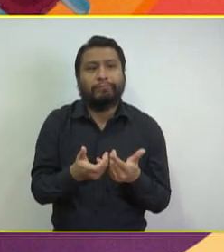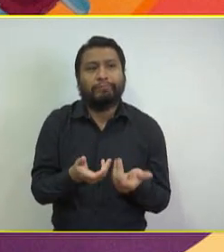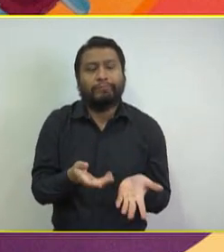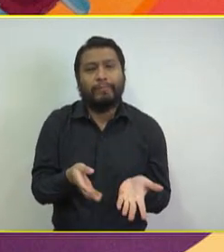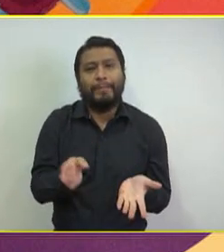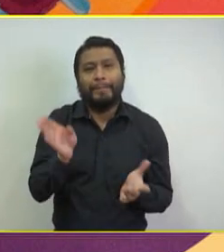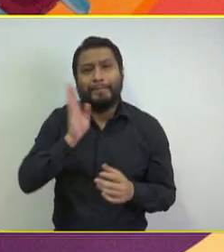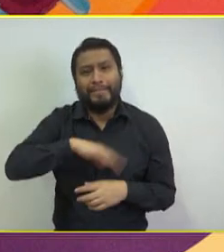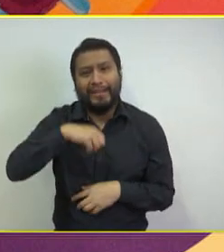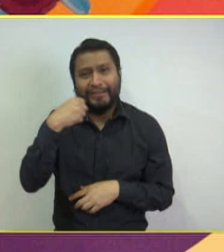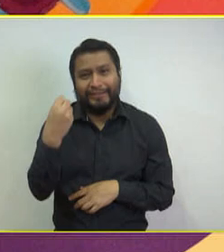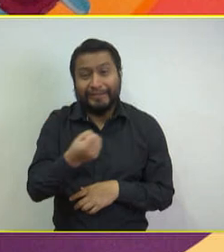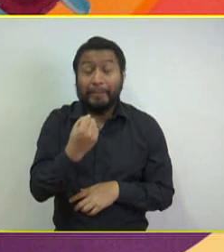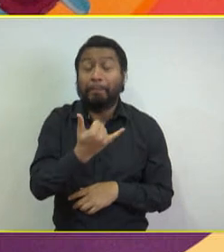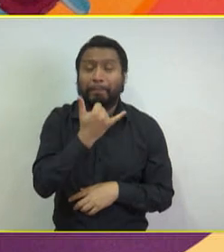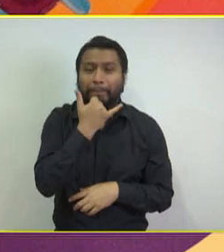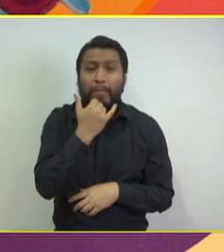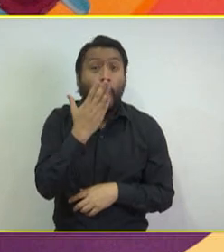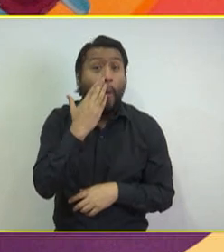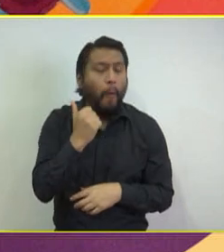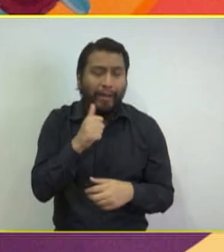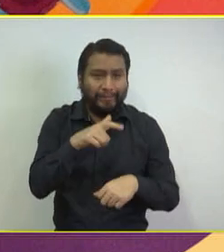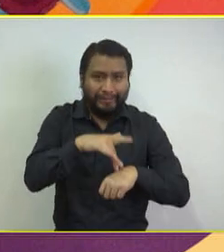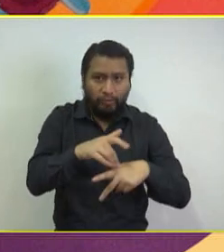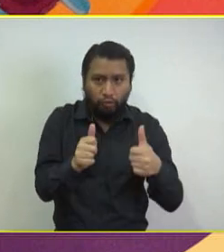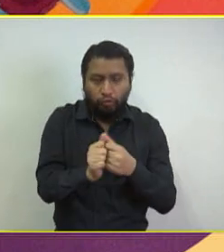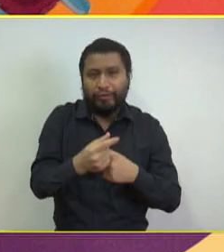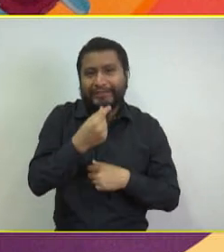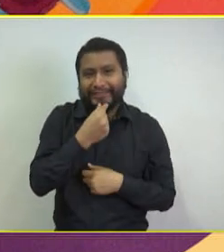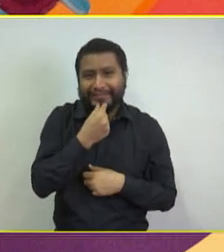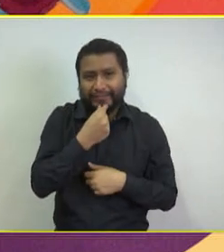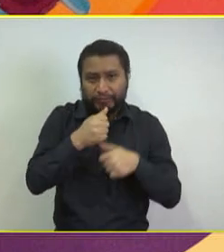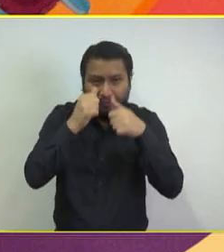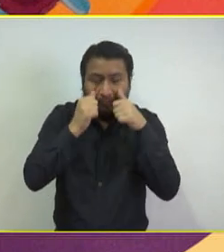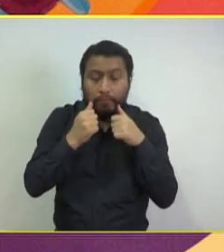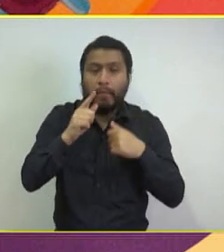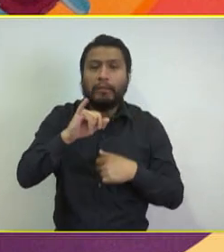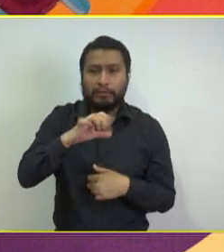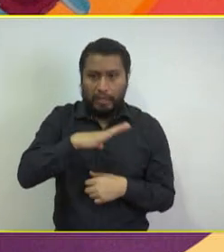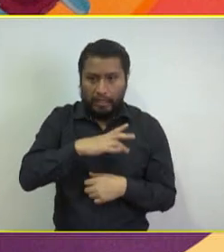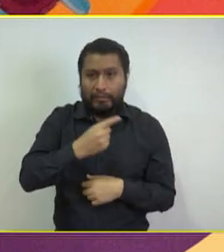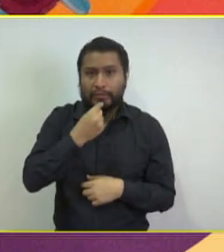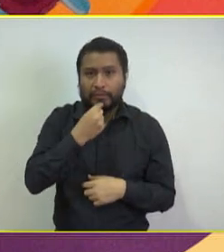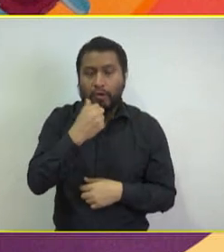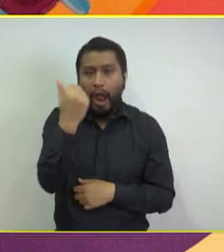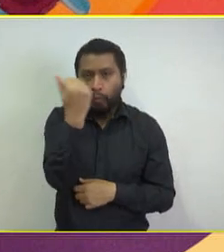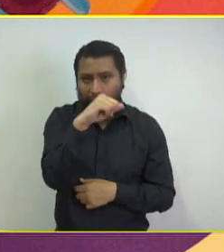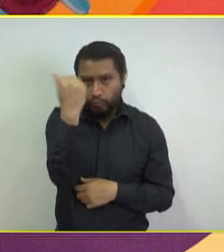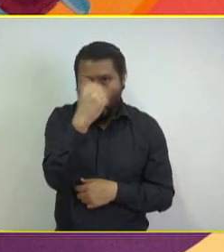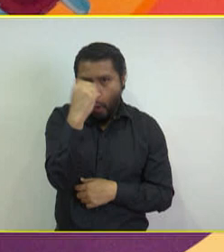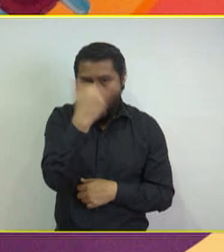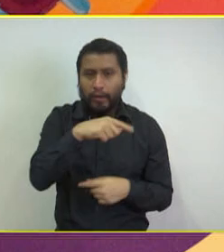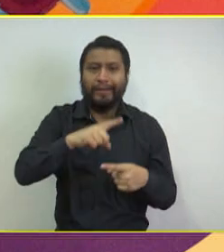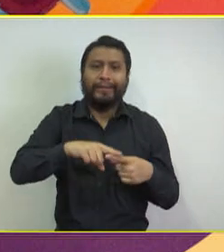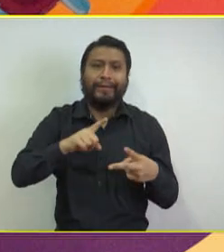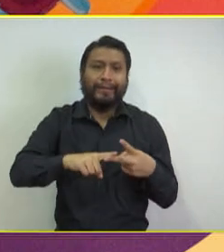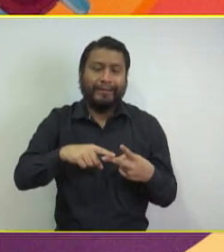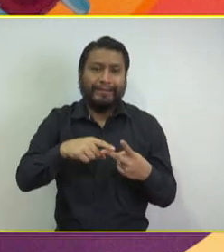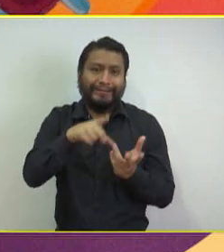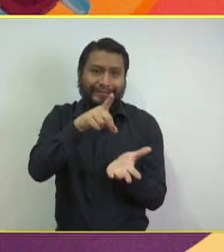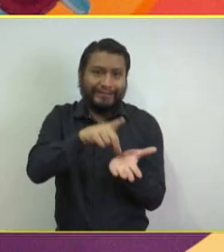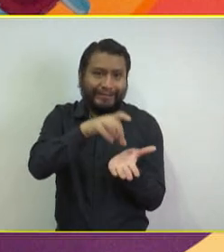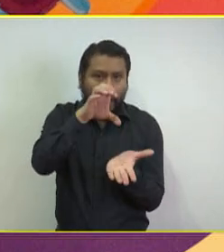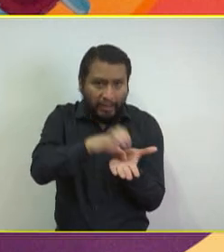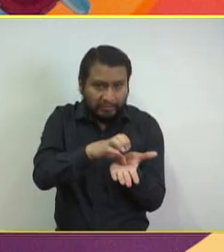desafortunadamente no pudimos tener el acercamiento con un niño ciego, pero sí con niños autistas y niños con discapacidad auditiva que